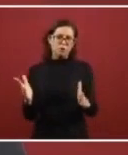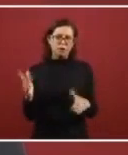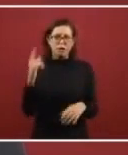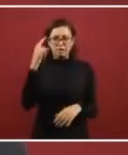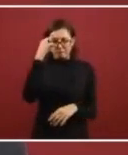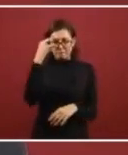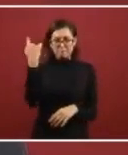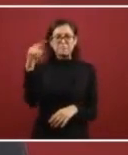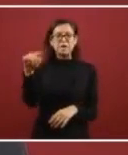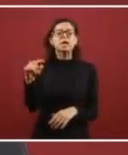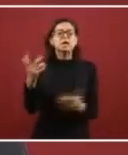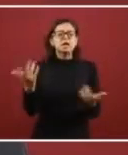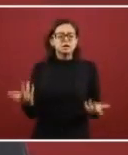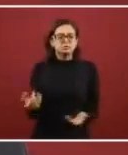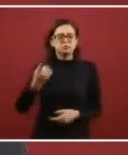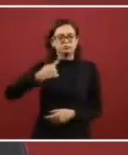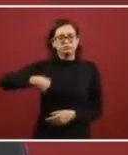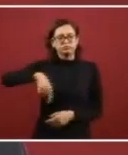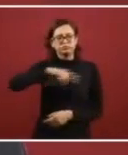actuar